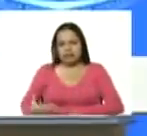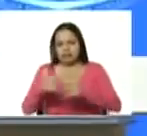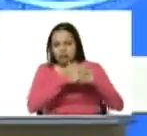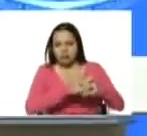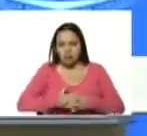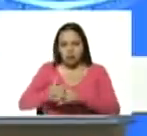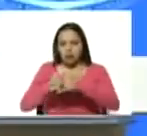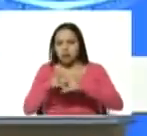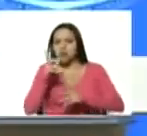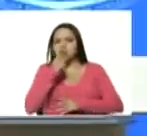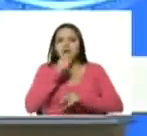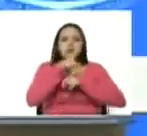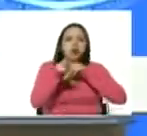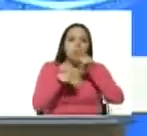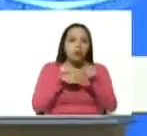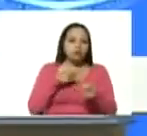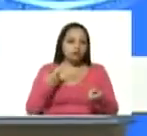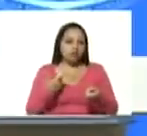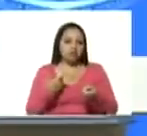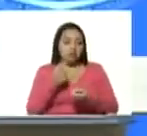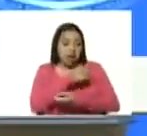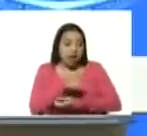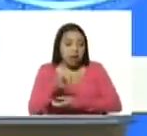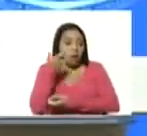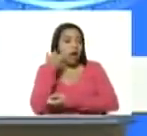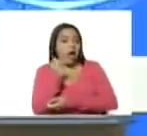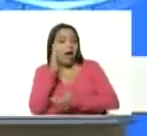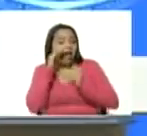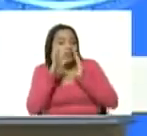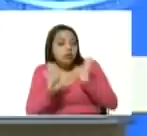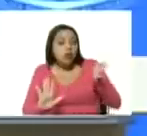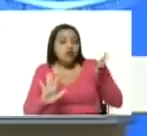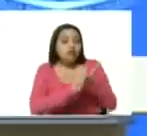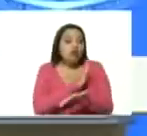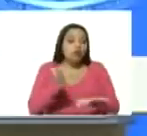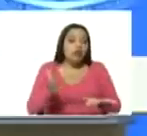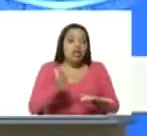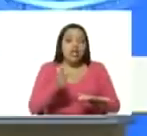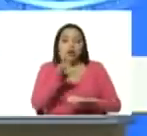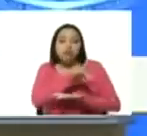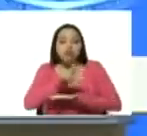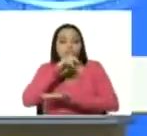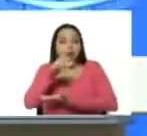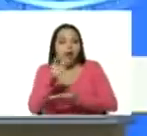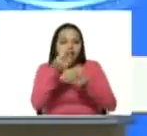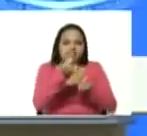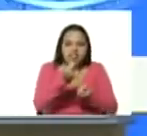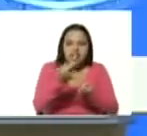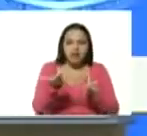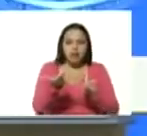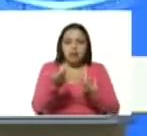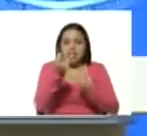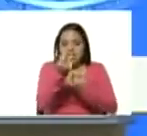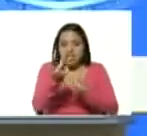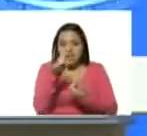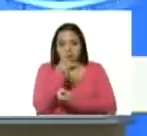¿Por qué no ellos, que están tan pendientes supuestamente del lavado de dinero y de los dineros provenientes